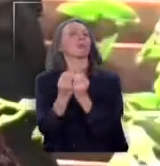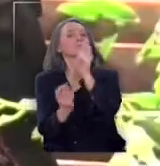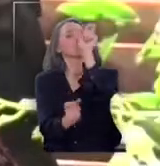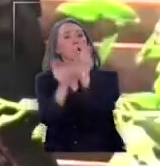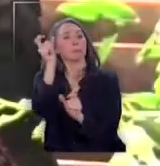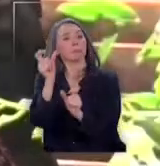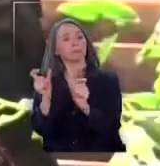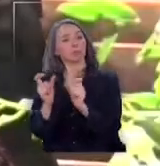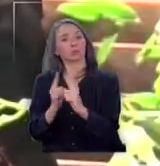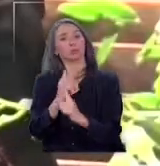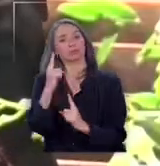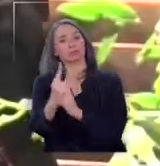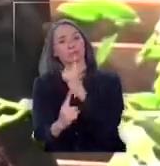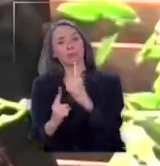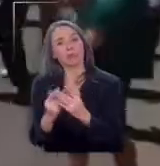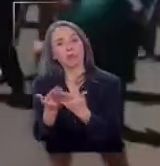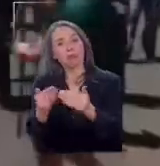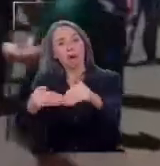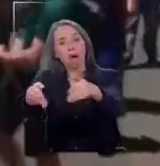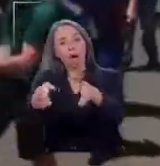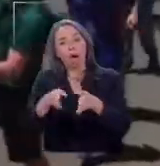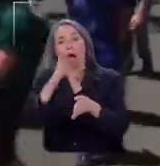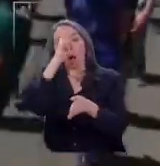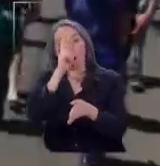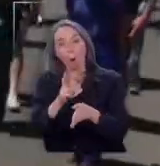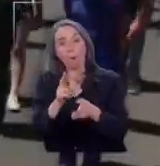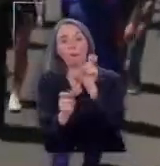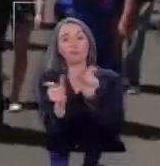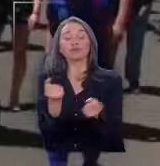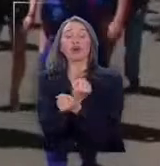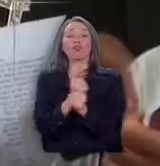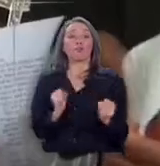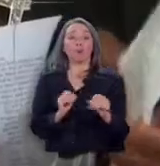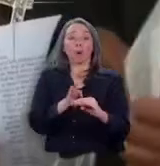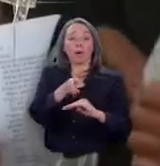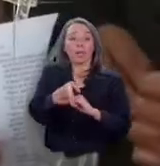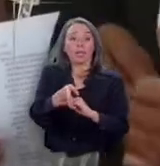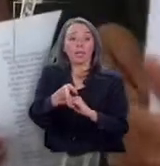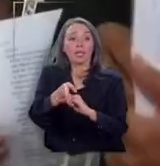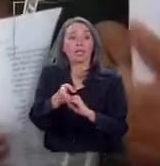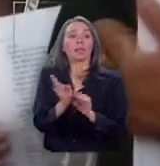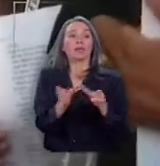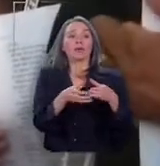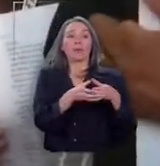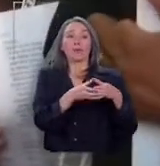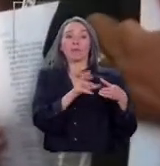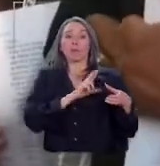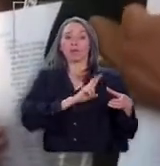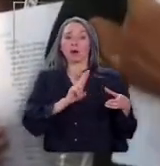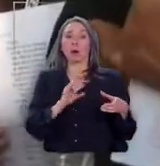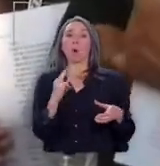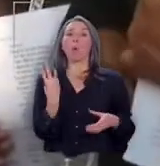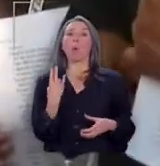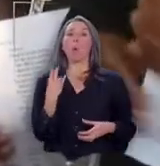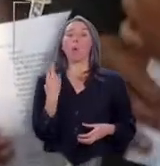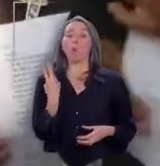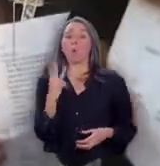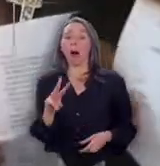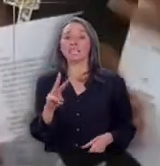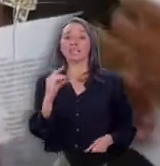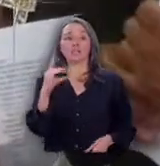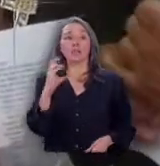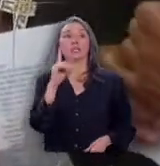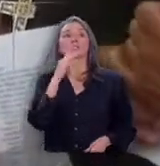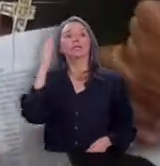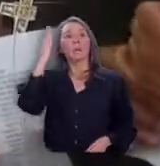personas han llegado para rendir homenaje y los que no han podido como esta congregación en Washington han honrado su memoria con